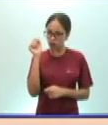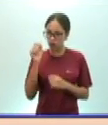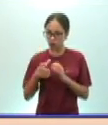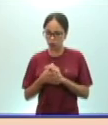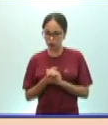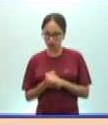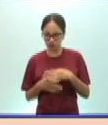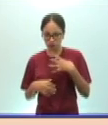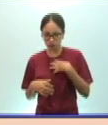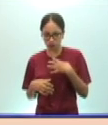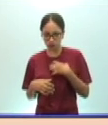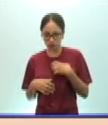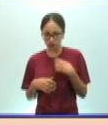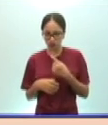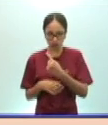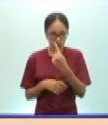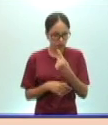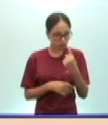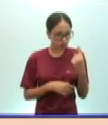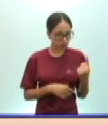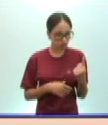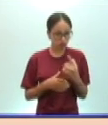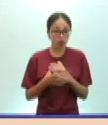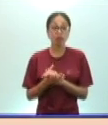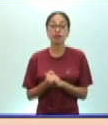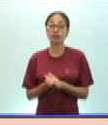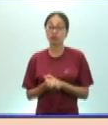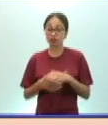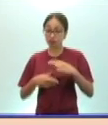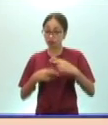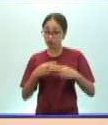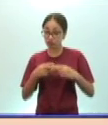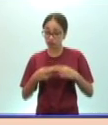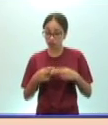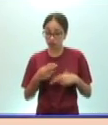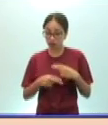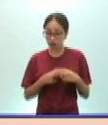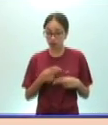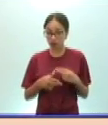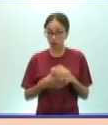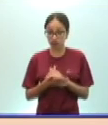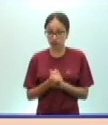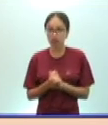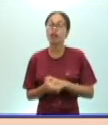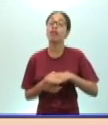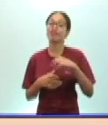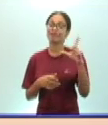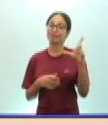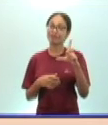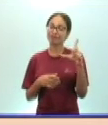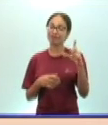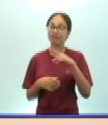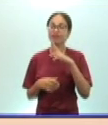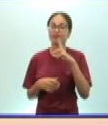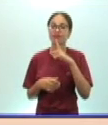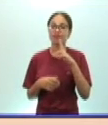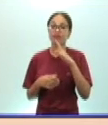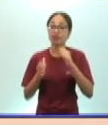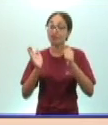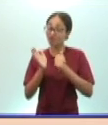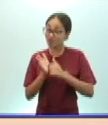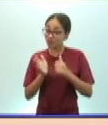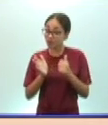permiten a nosotros aplicar esta operación y no otra? Bueno, estamos hablando de un líquido, que es el agua, y un